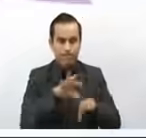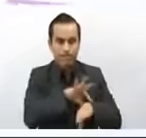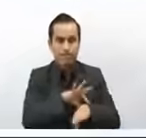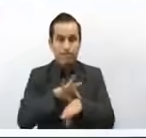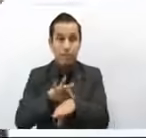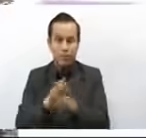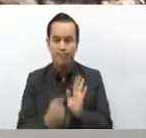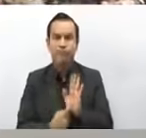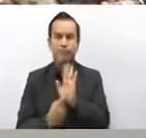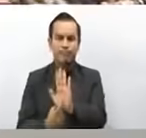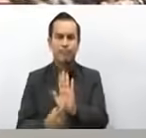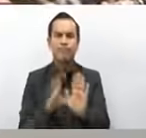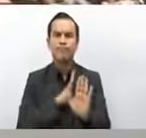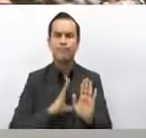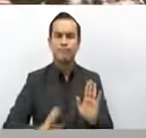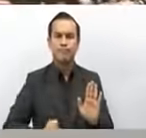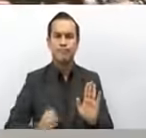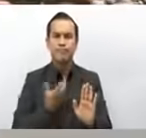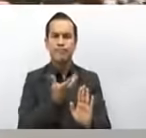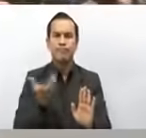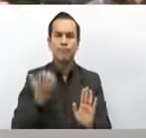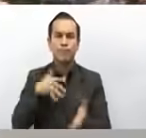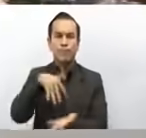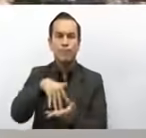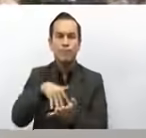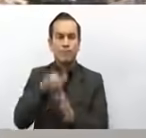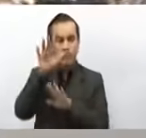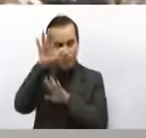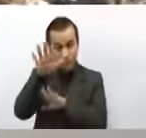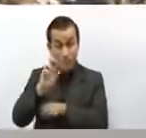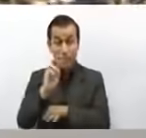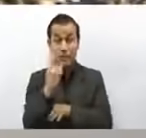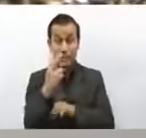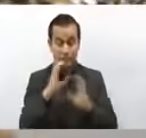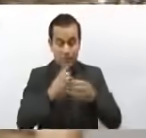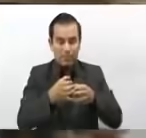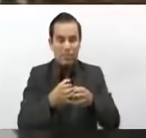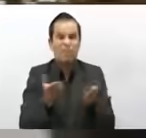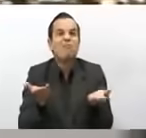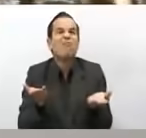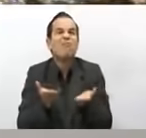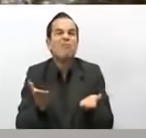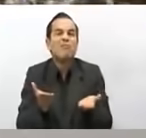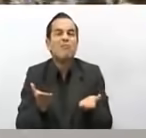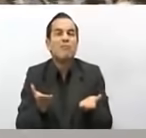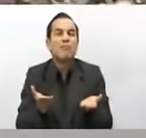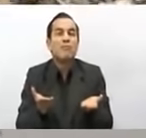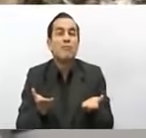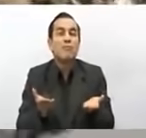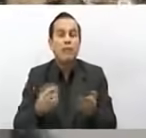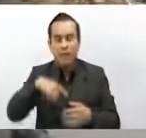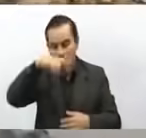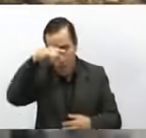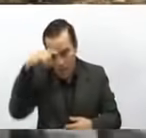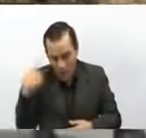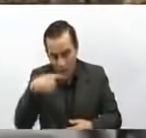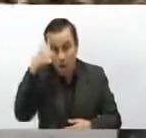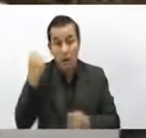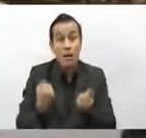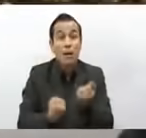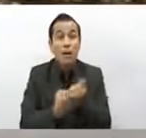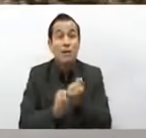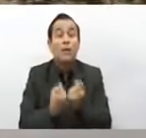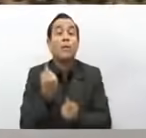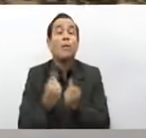ejemplo ante la sociedad salvadoreña. La Segunda Brigada de Infantería en la actualidad desempeña labores de apoyo al